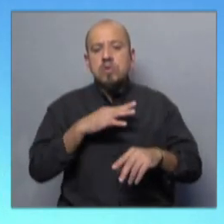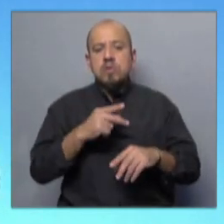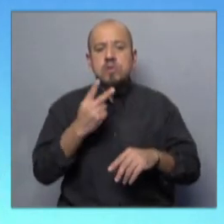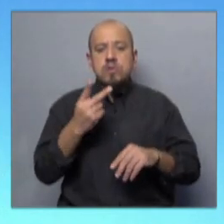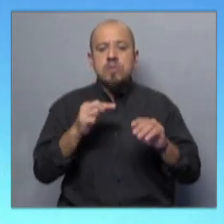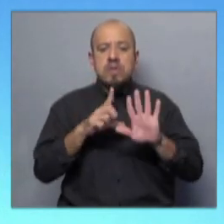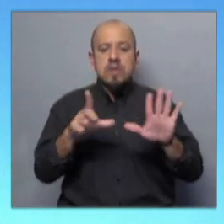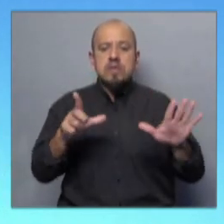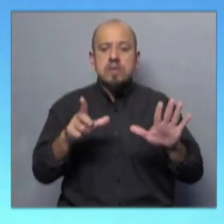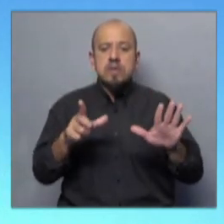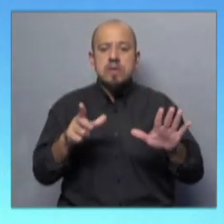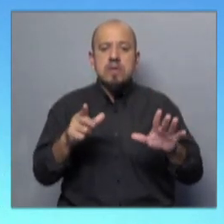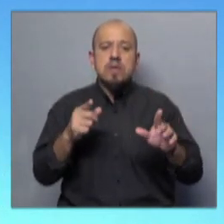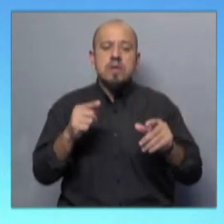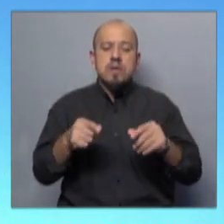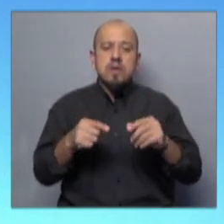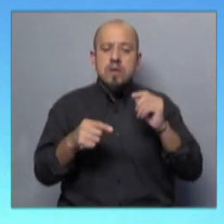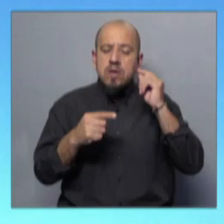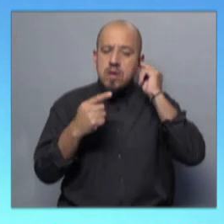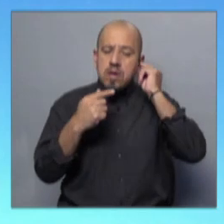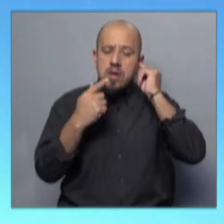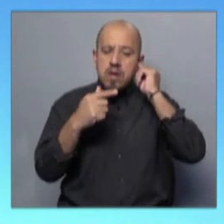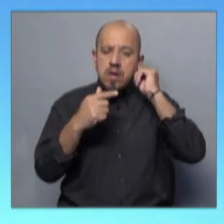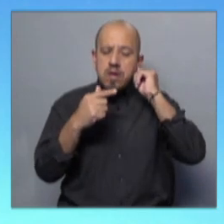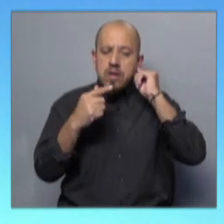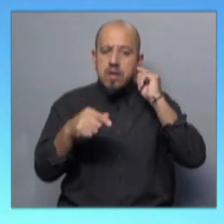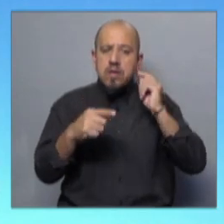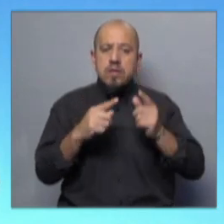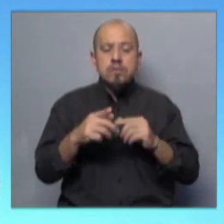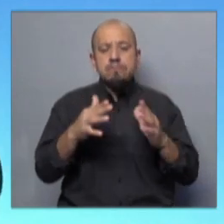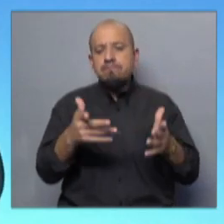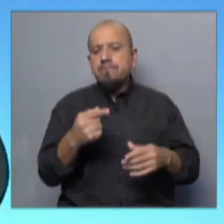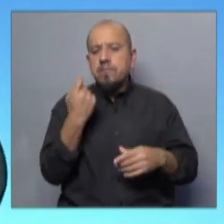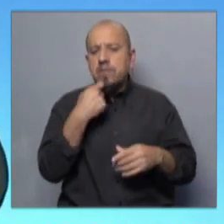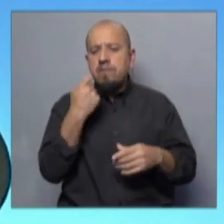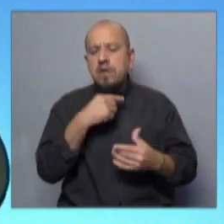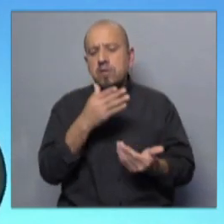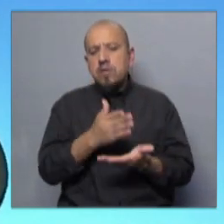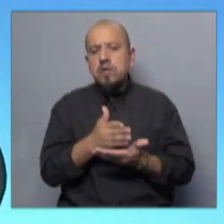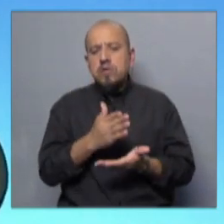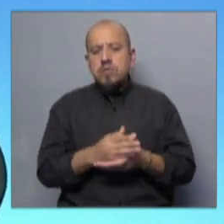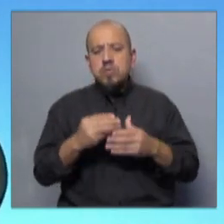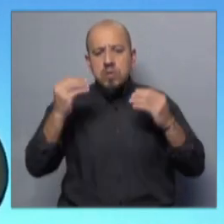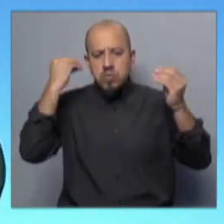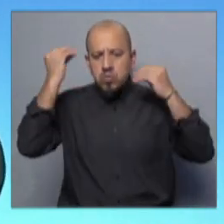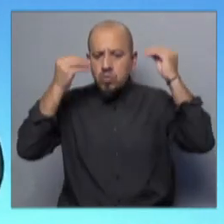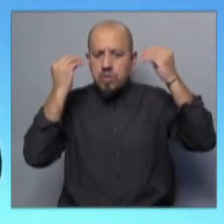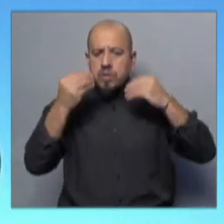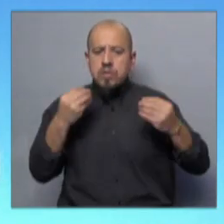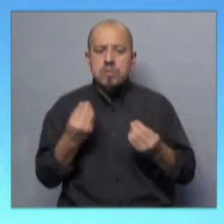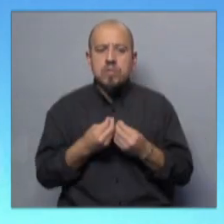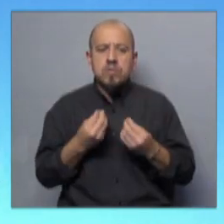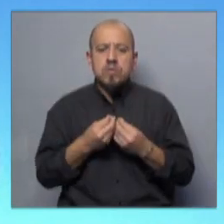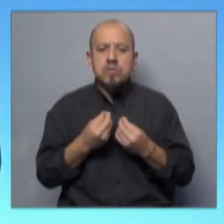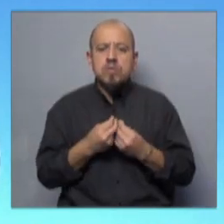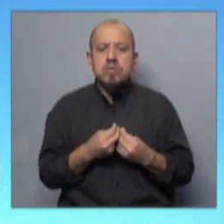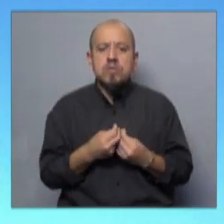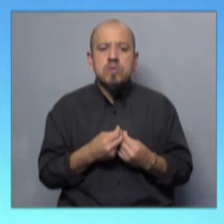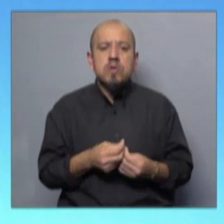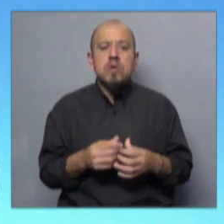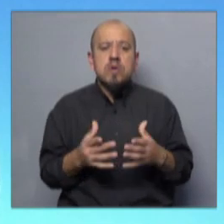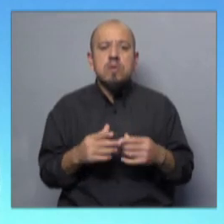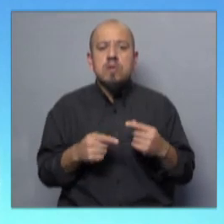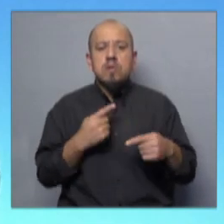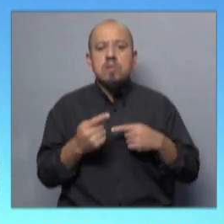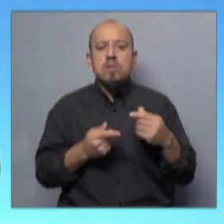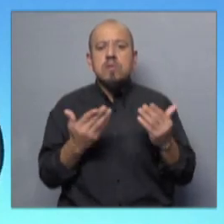27 casos donde hubo omisiones de asistencia y de gestión muy importantes y muy preocupantes da para siglo